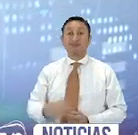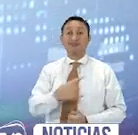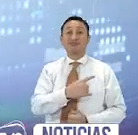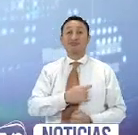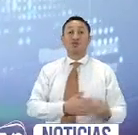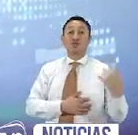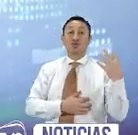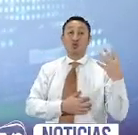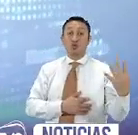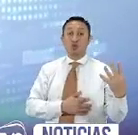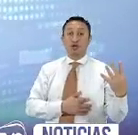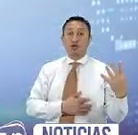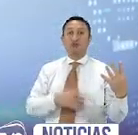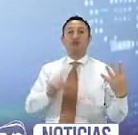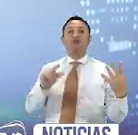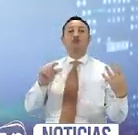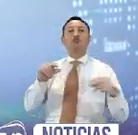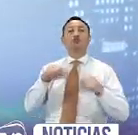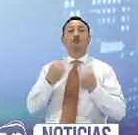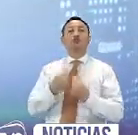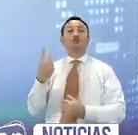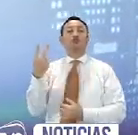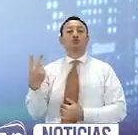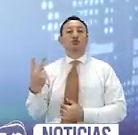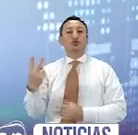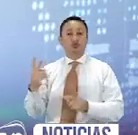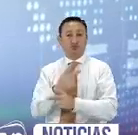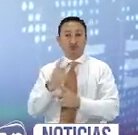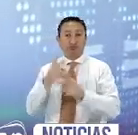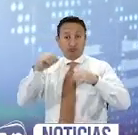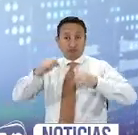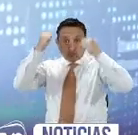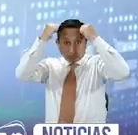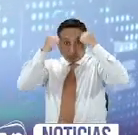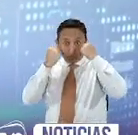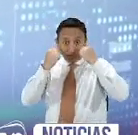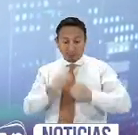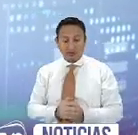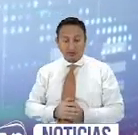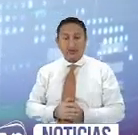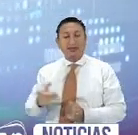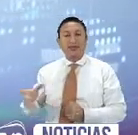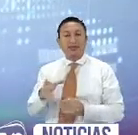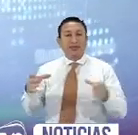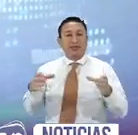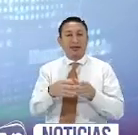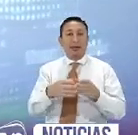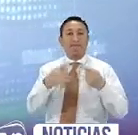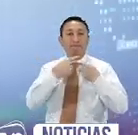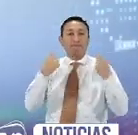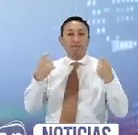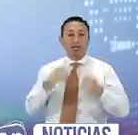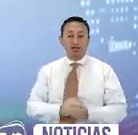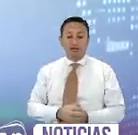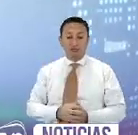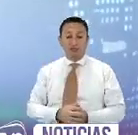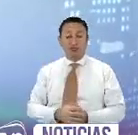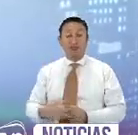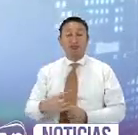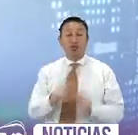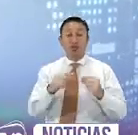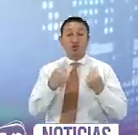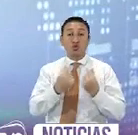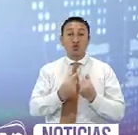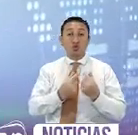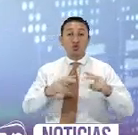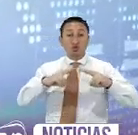detenidos pertenecen a 2 grupos de delincuencia organizada. Desde su conformación en marzo, la Fuerza